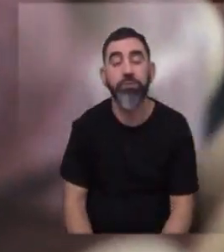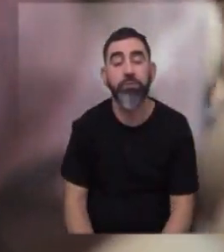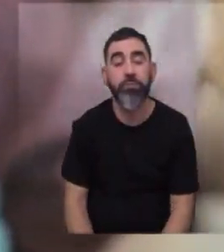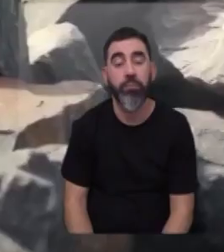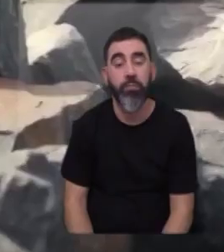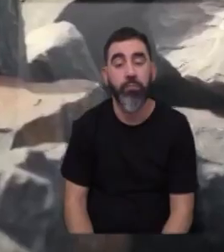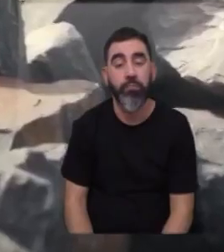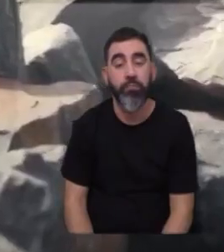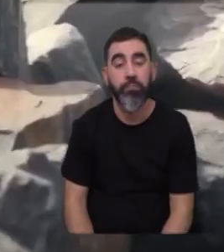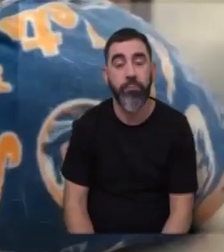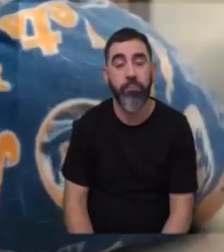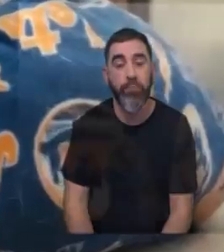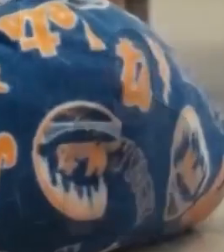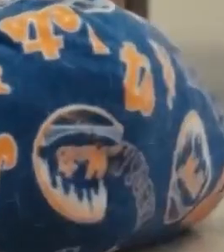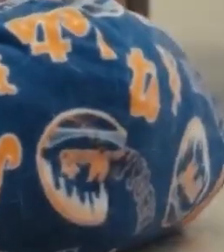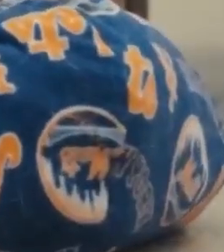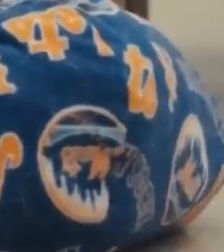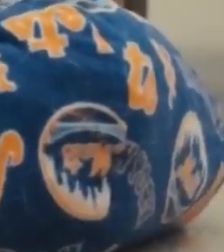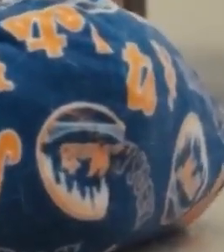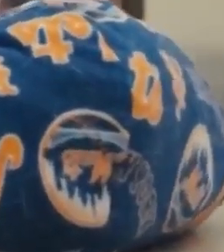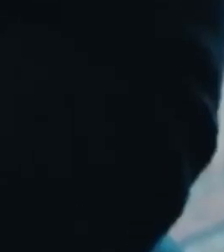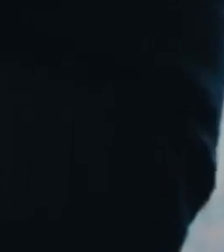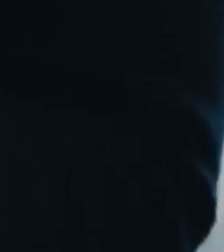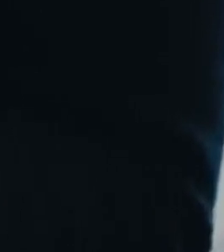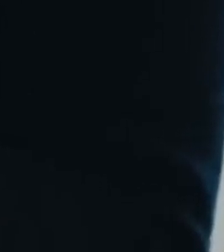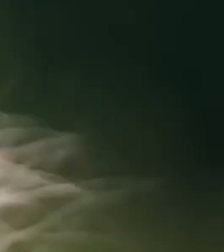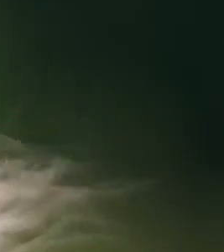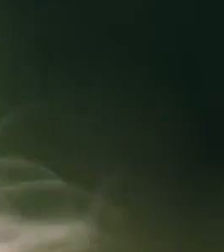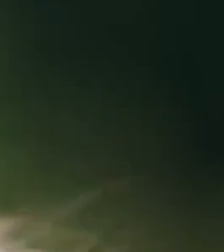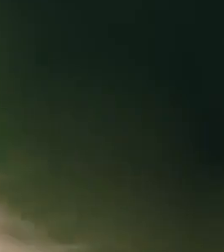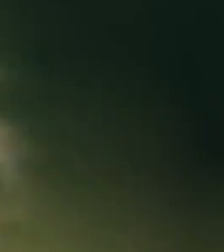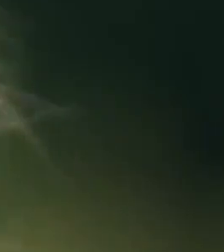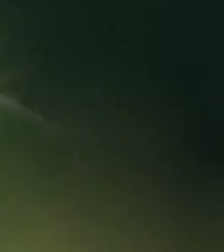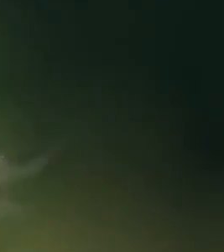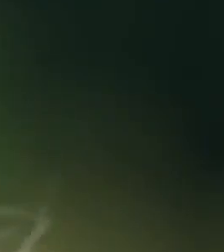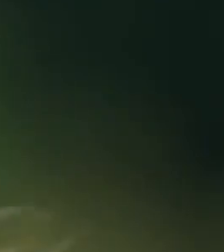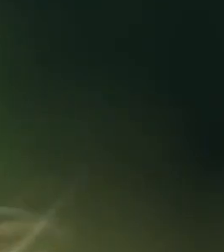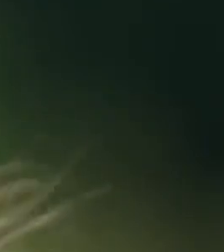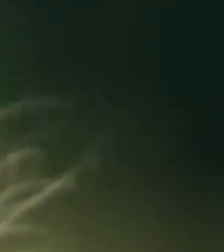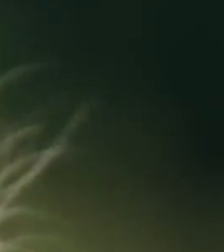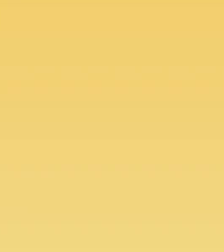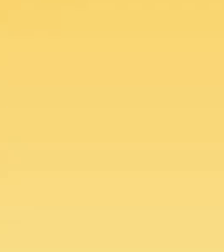We can all get closer to our dogs if we know their secrets.